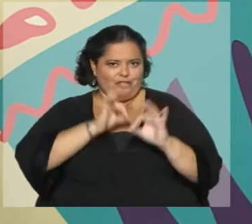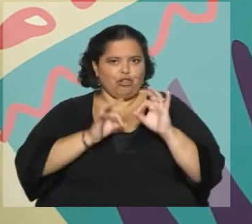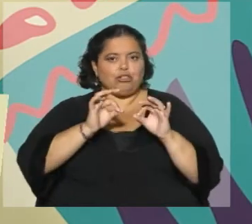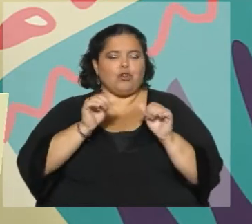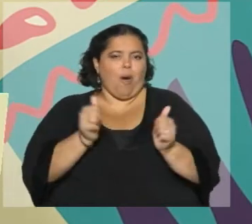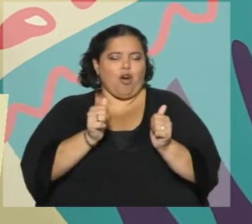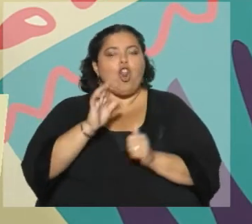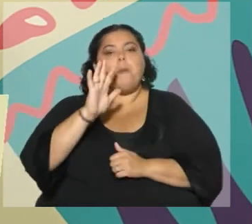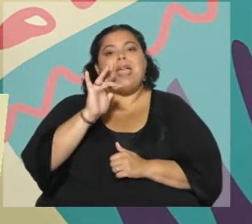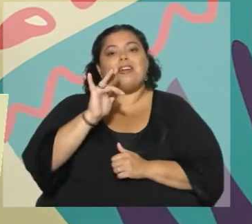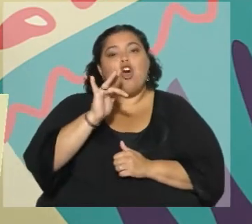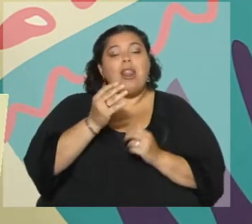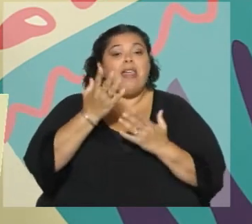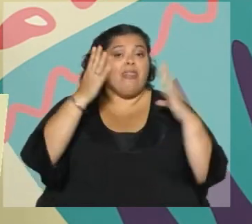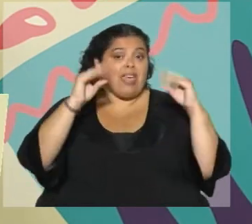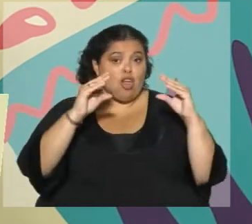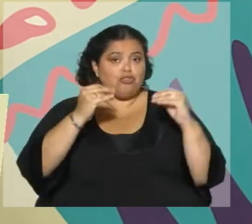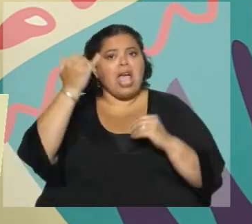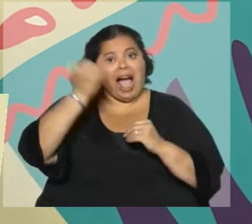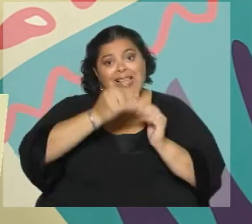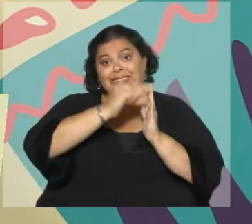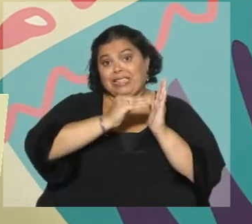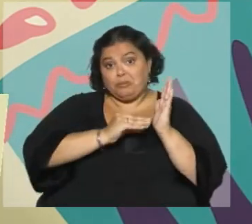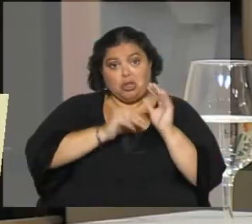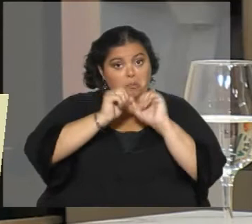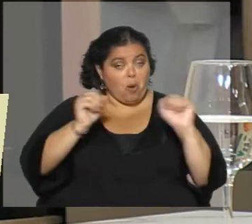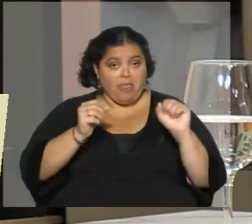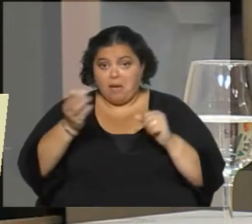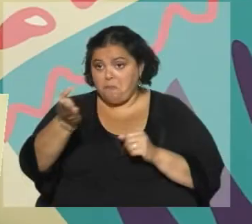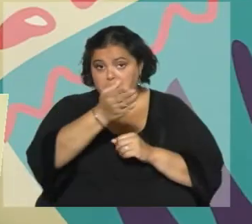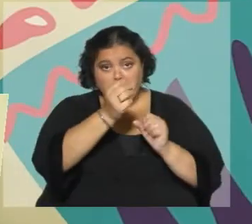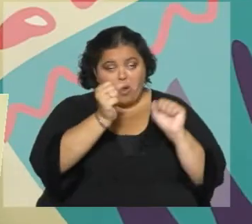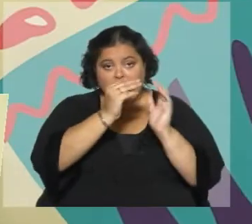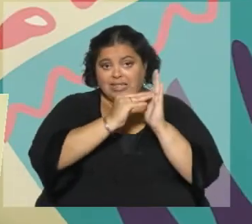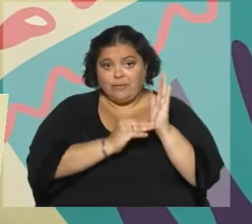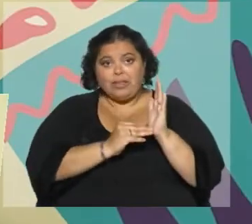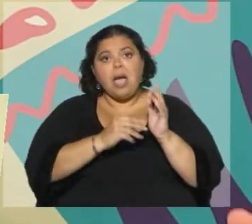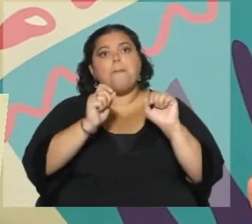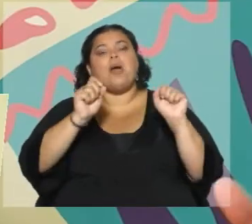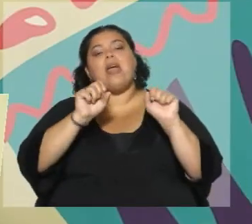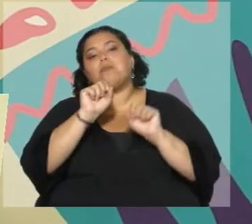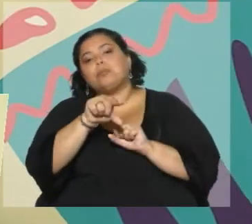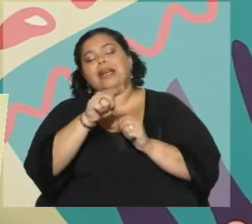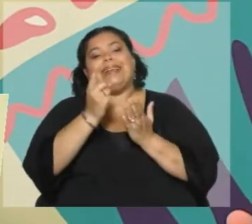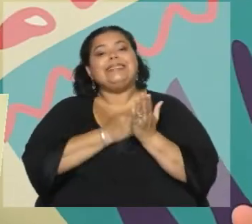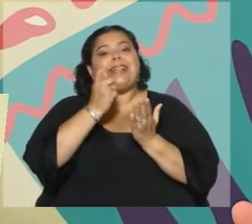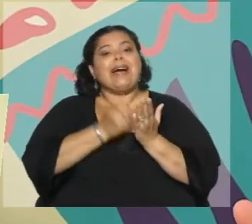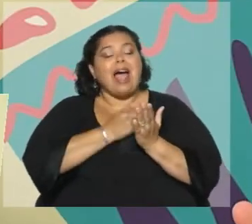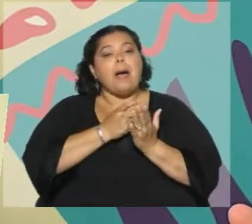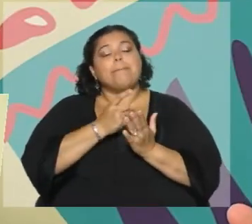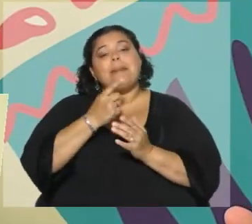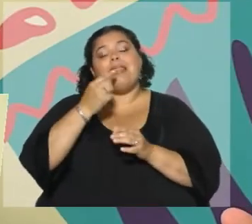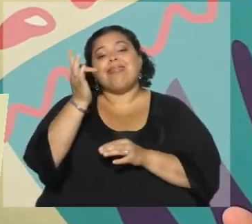que las funciones tan abiertas todavía hace que la gente me puede escribir por instagram pueden buscar ahí el taller anual de